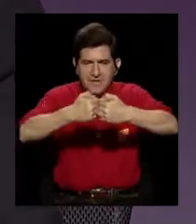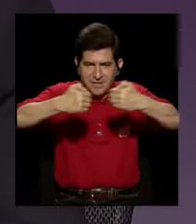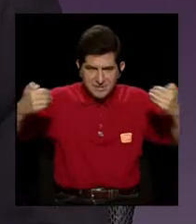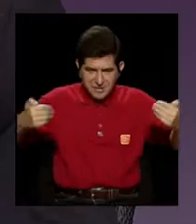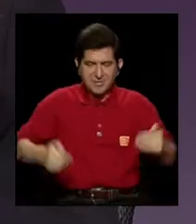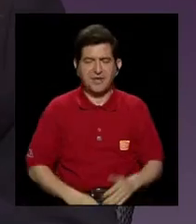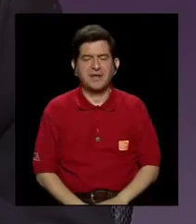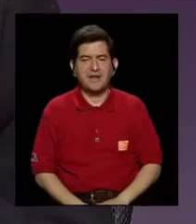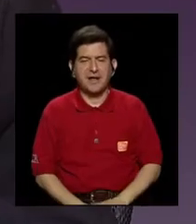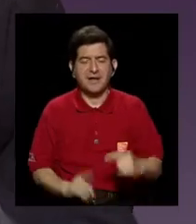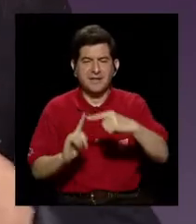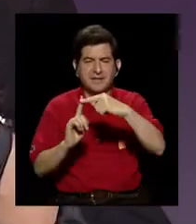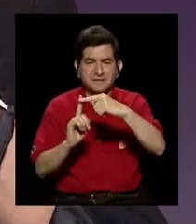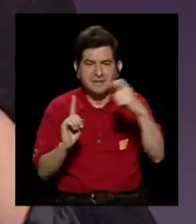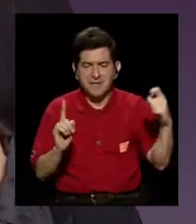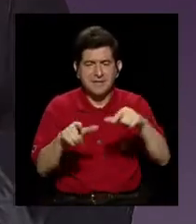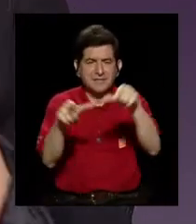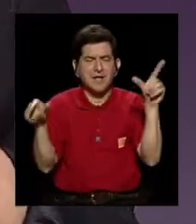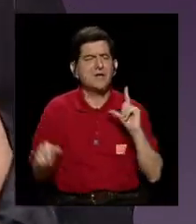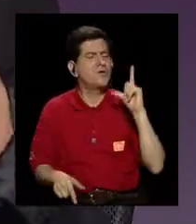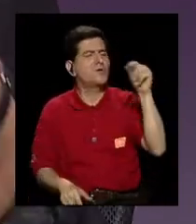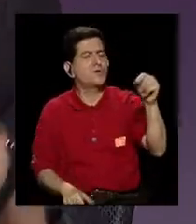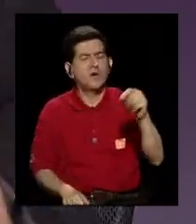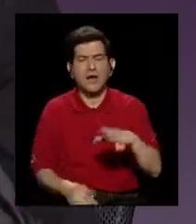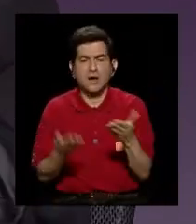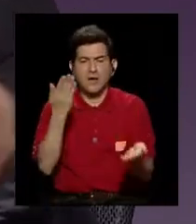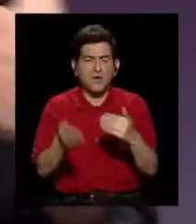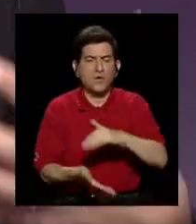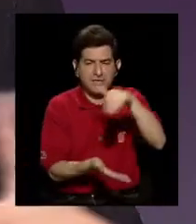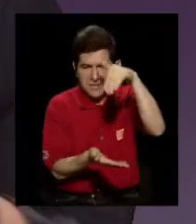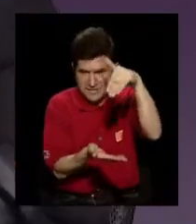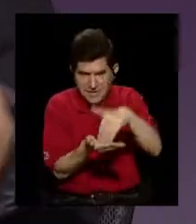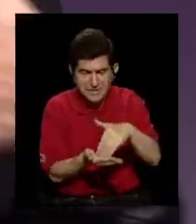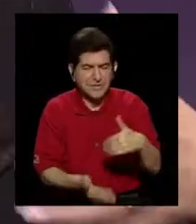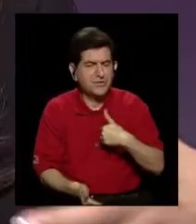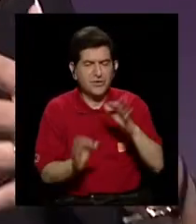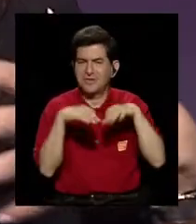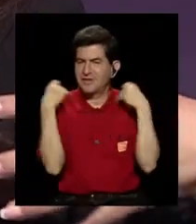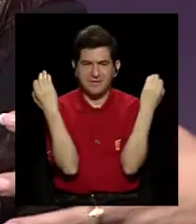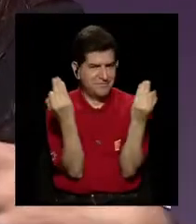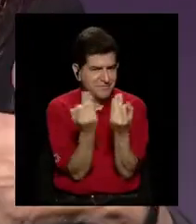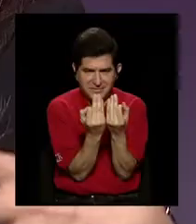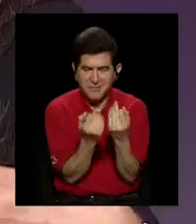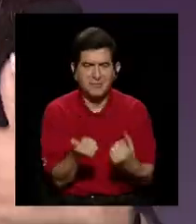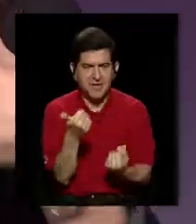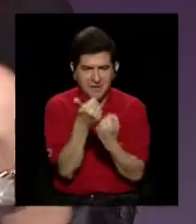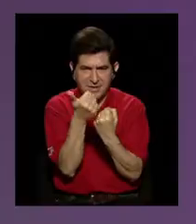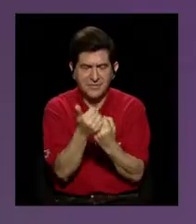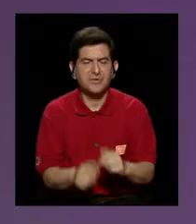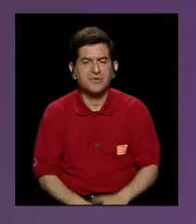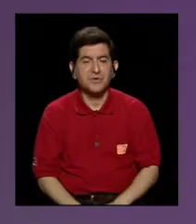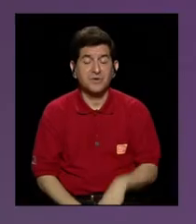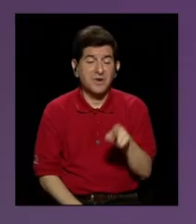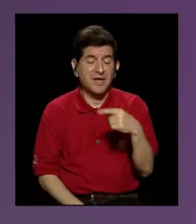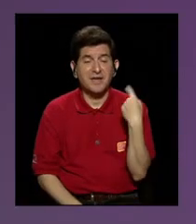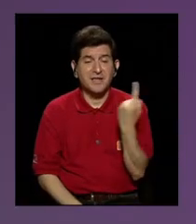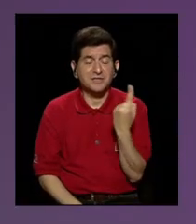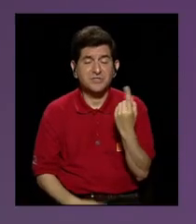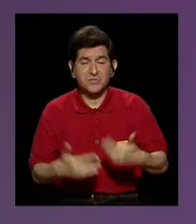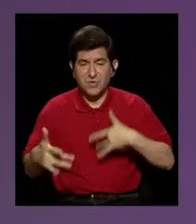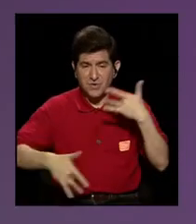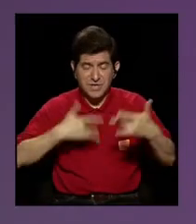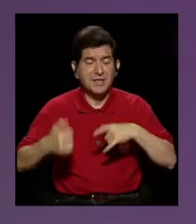de las zonas rurales o que están en las zonas céntricas o no, que no tienen una familia o un grupo, que se sienten aisladas, para ellas es